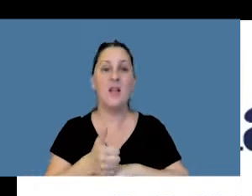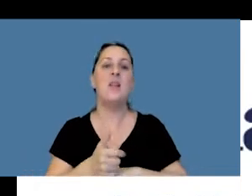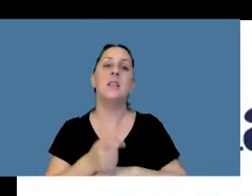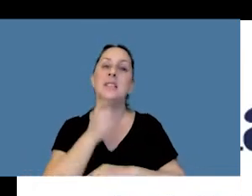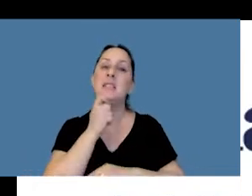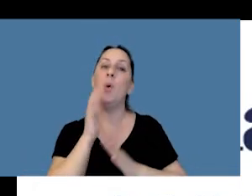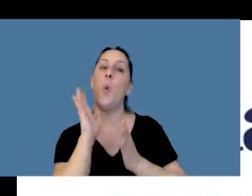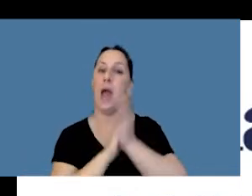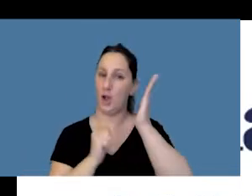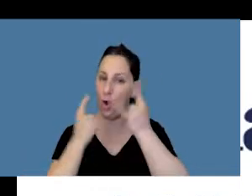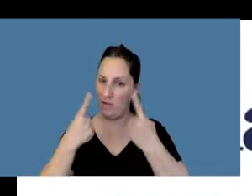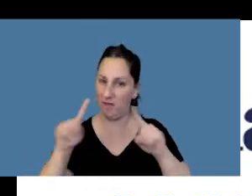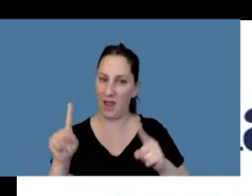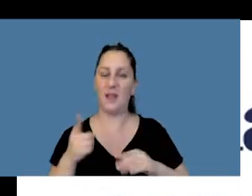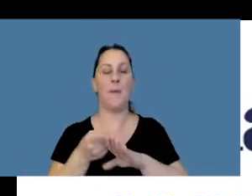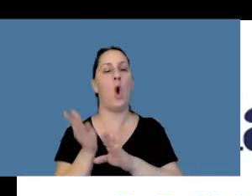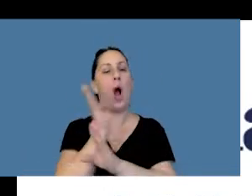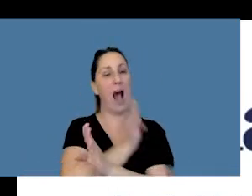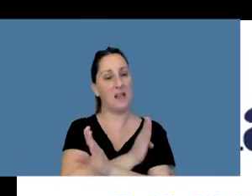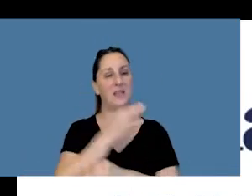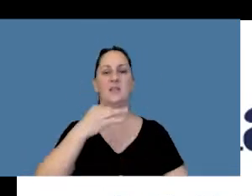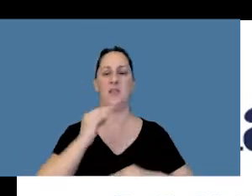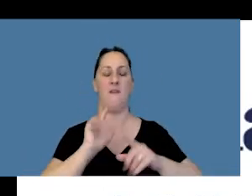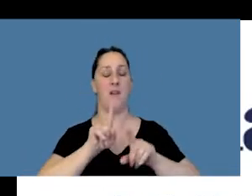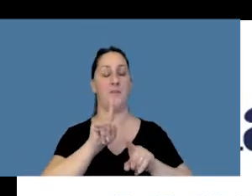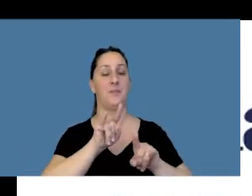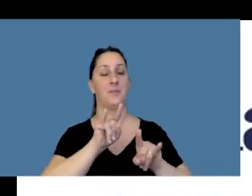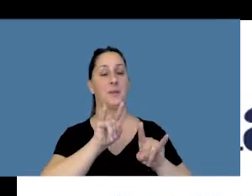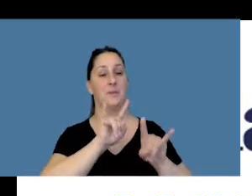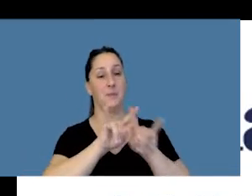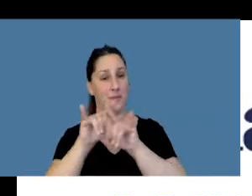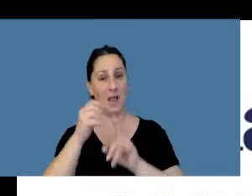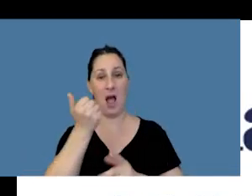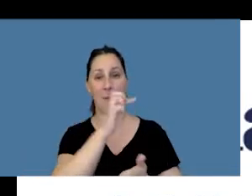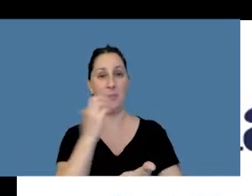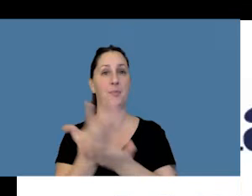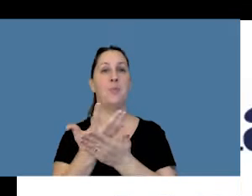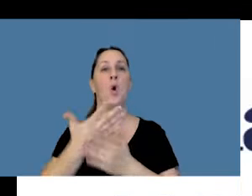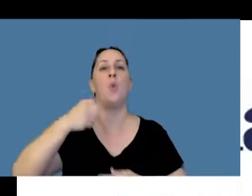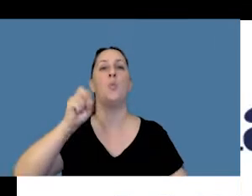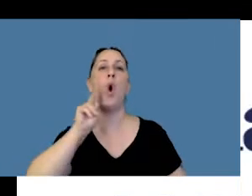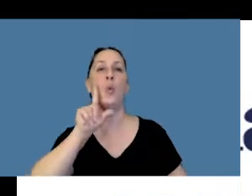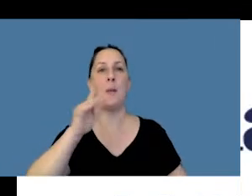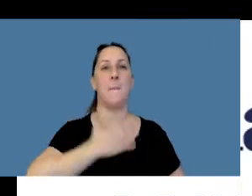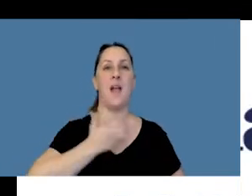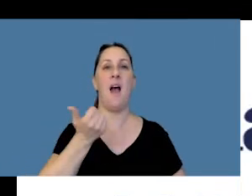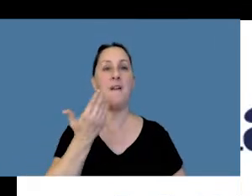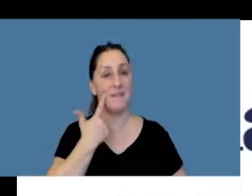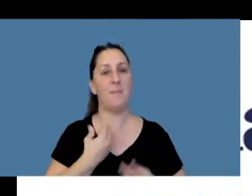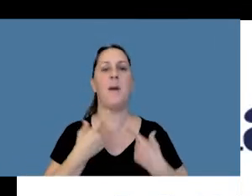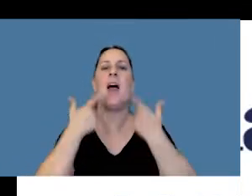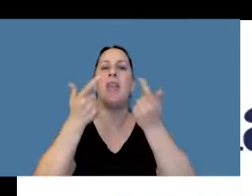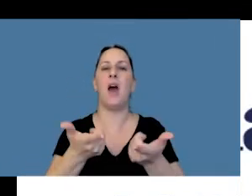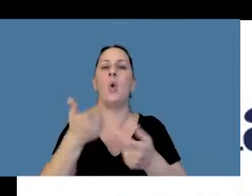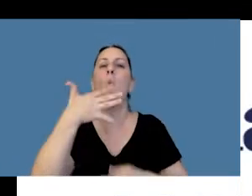blanqueo, previamente tendrán que ingresar a la aplicación móvil MiAFIP para dar cumplimiento a la validación